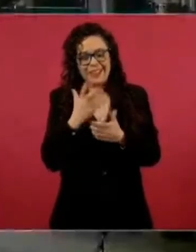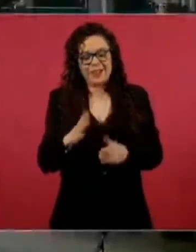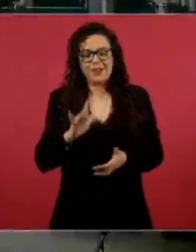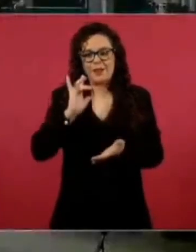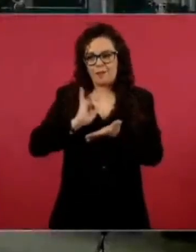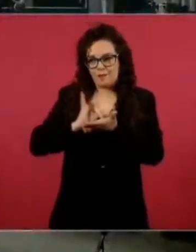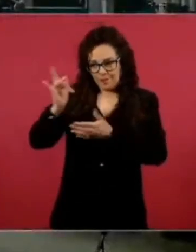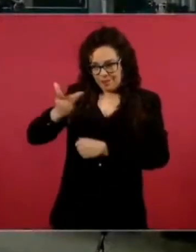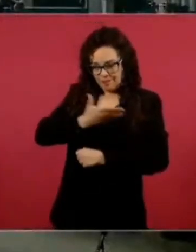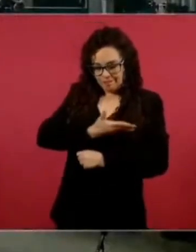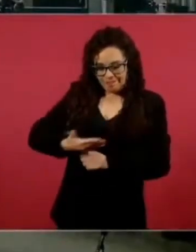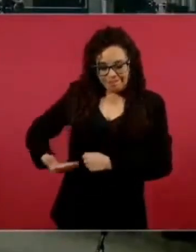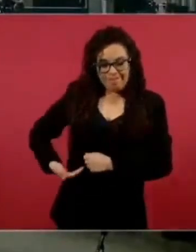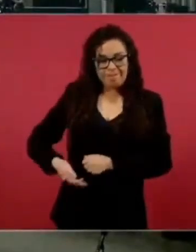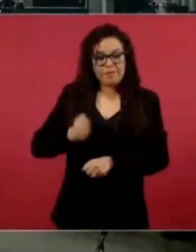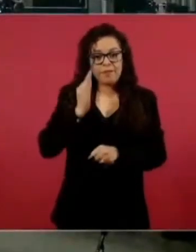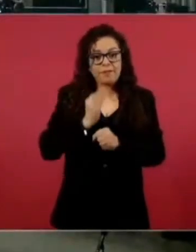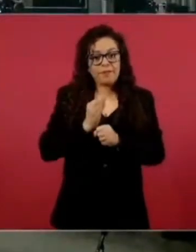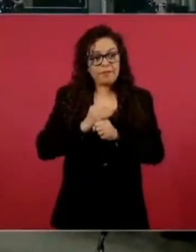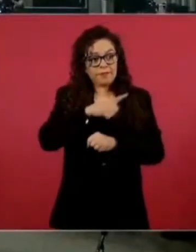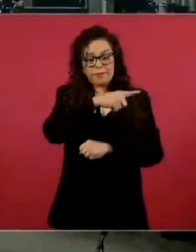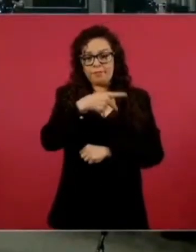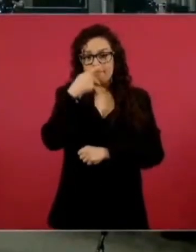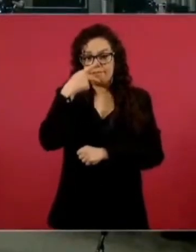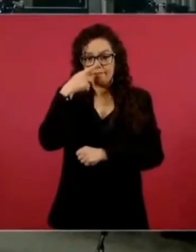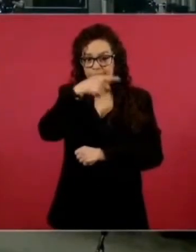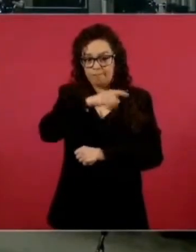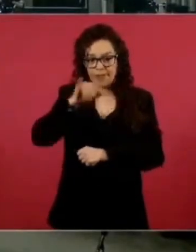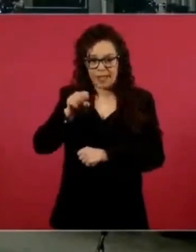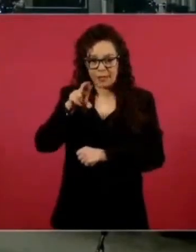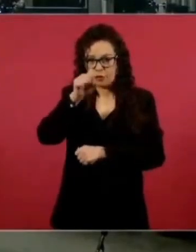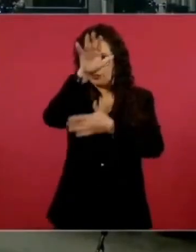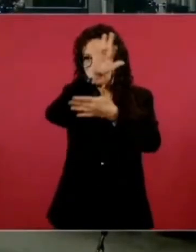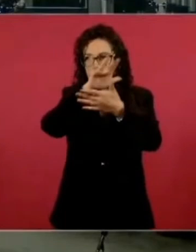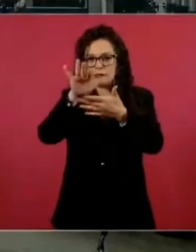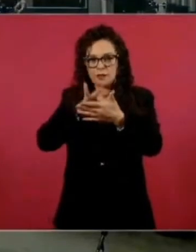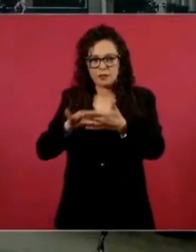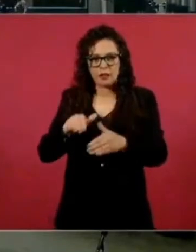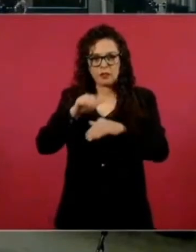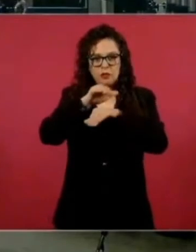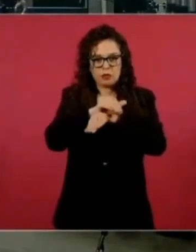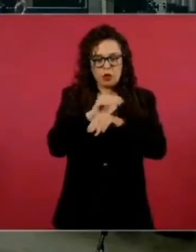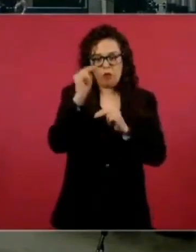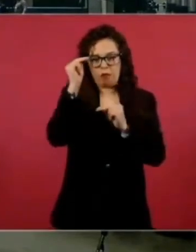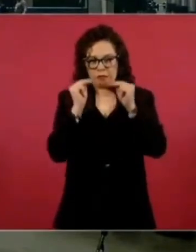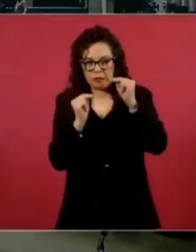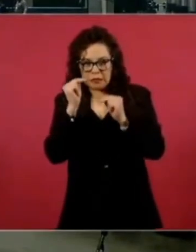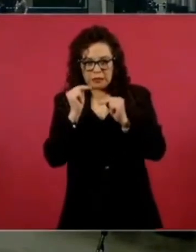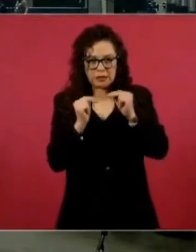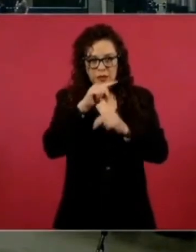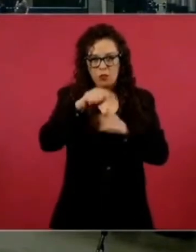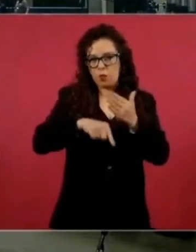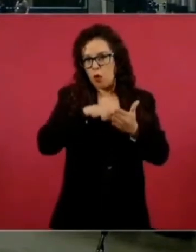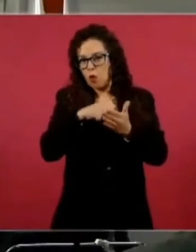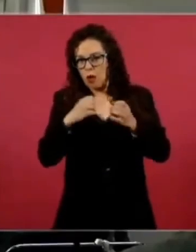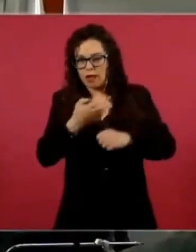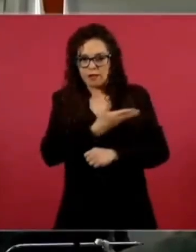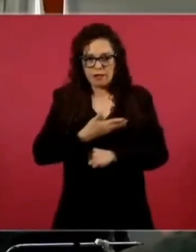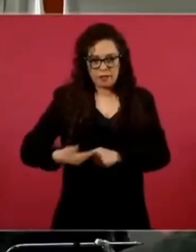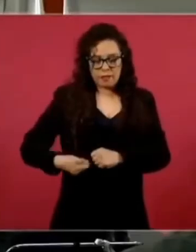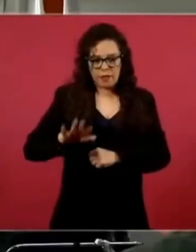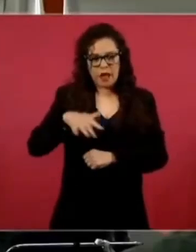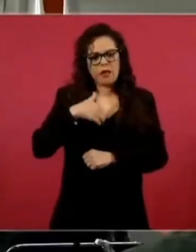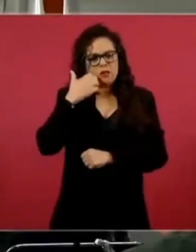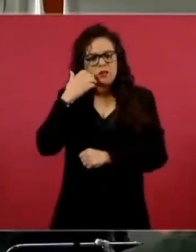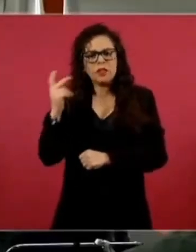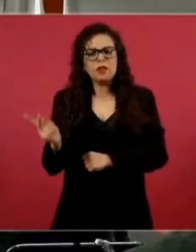personal que acaba de mencionar Jesús y que usted dio a conocer, mencionó dos datos ahorita, Jesús, importantes: estas elecciones o el proceso